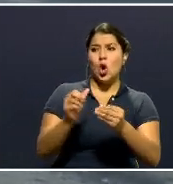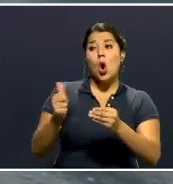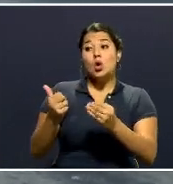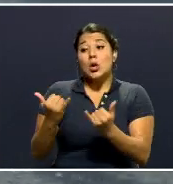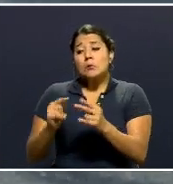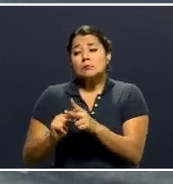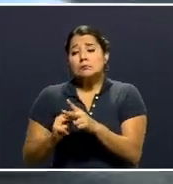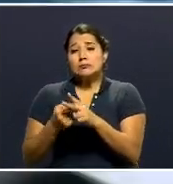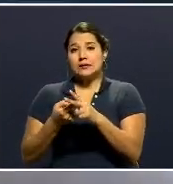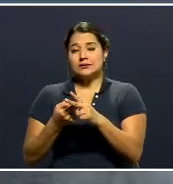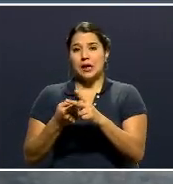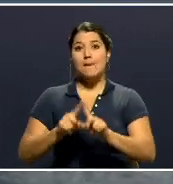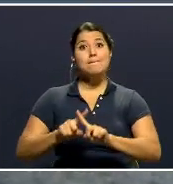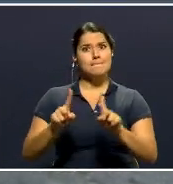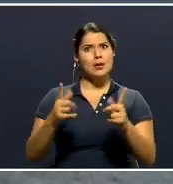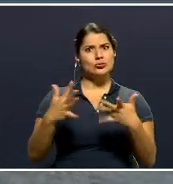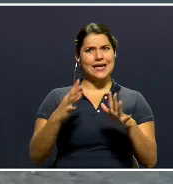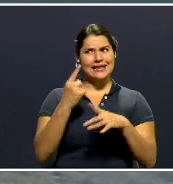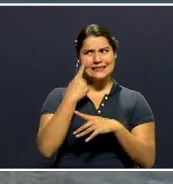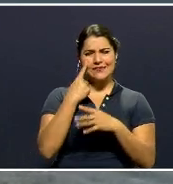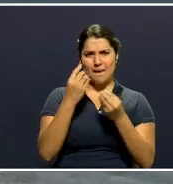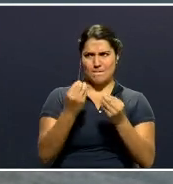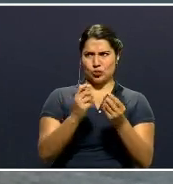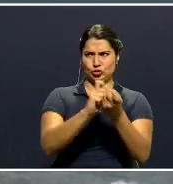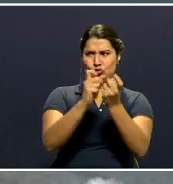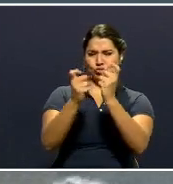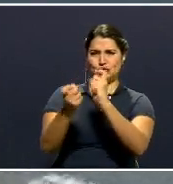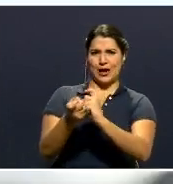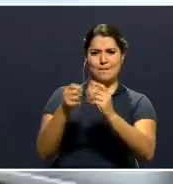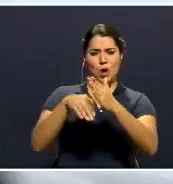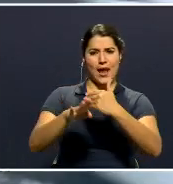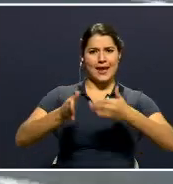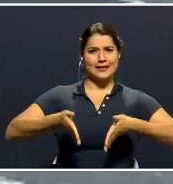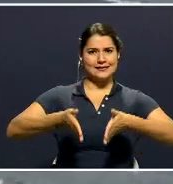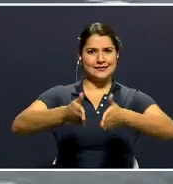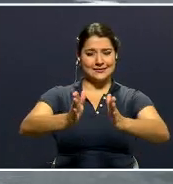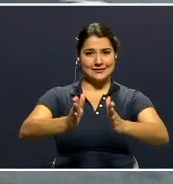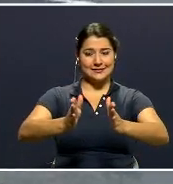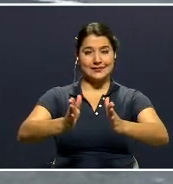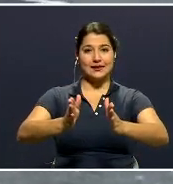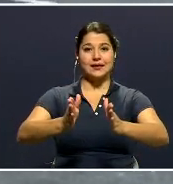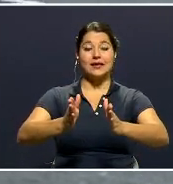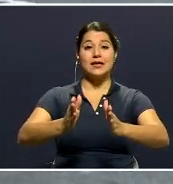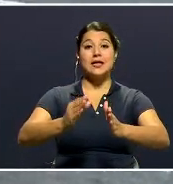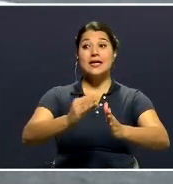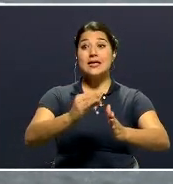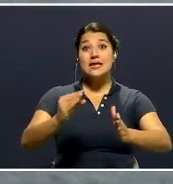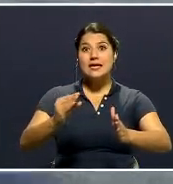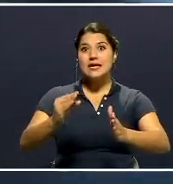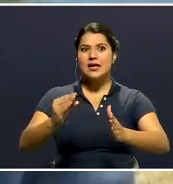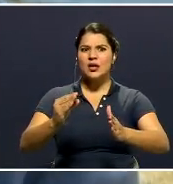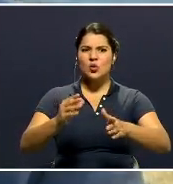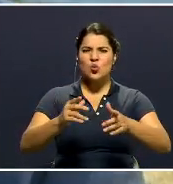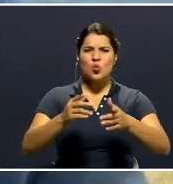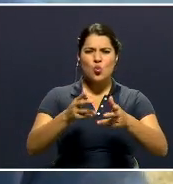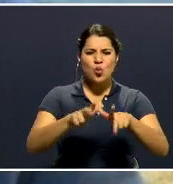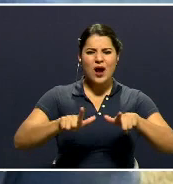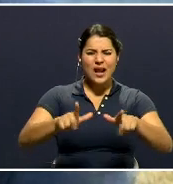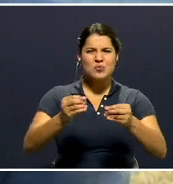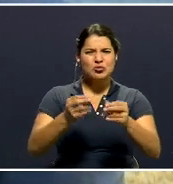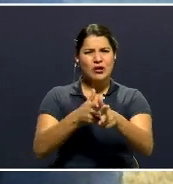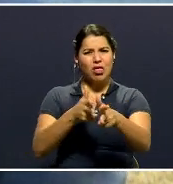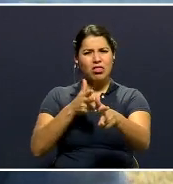apenas comenzando, pero ya es notable el cambio que la red vial va teniendo en tramos medulares y de difícil tránsito. Sí, yo creo que